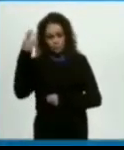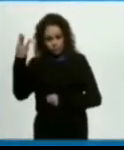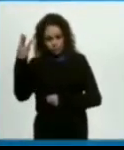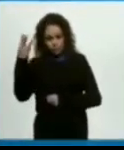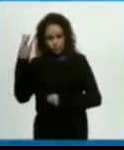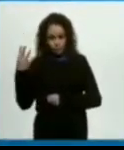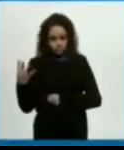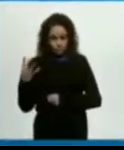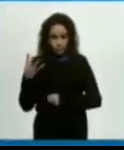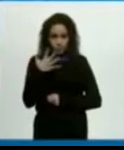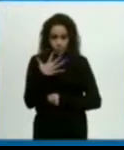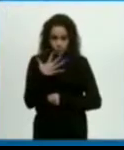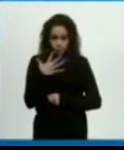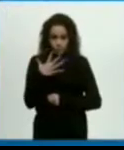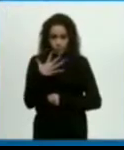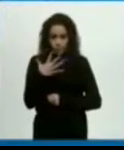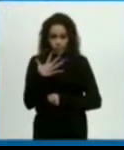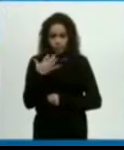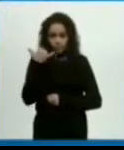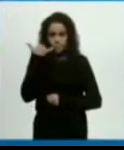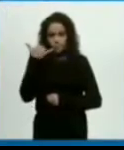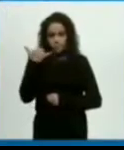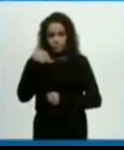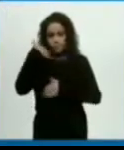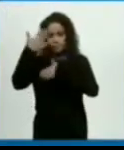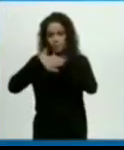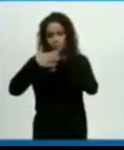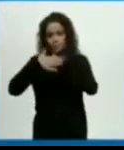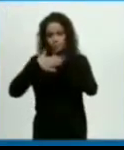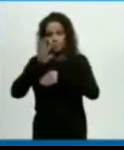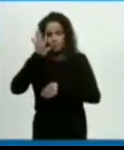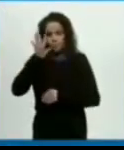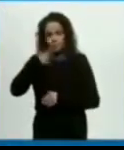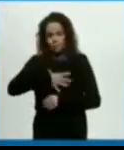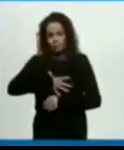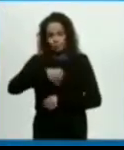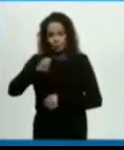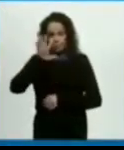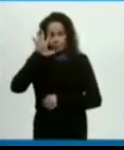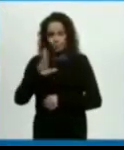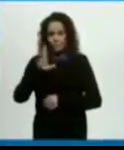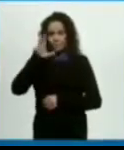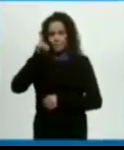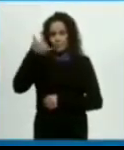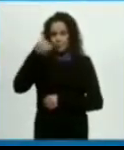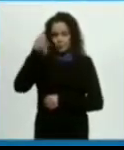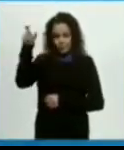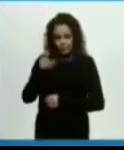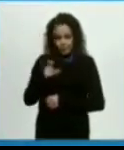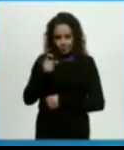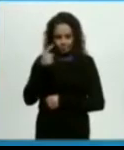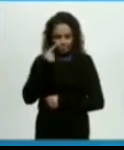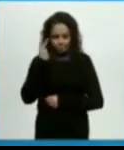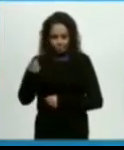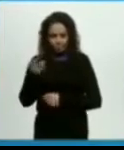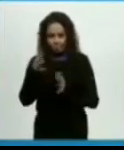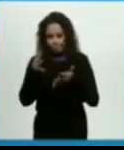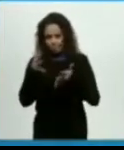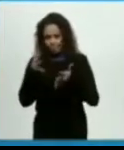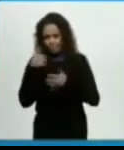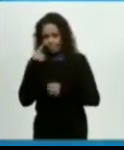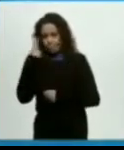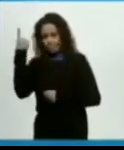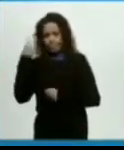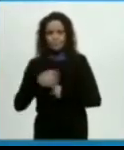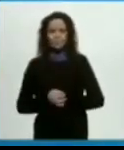4, 5 y haciendo una especie de radiografía o rayos X, aquí tendremos más o menos, así se ve,